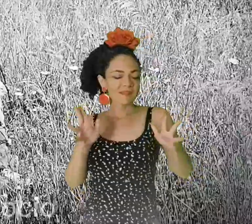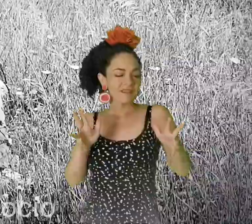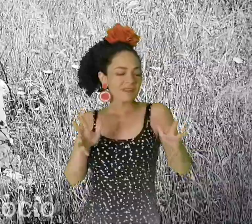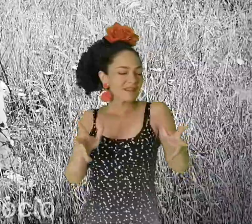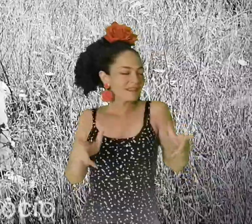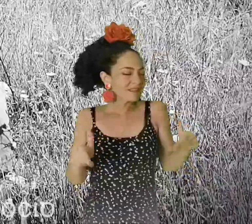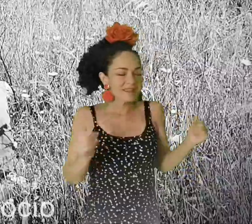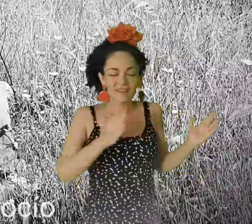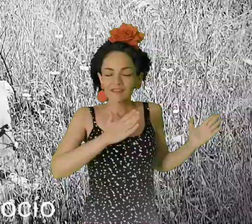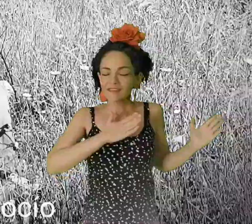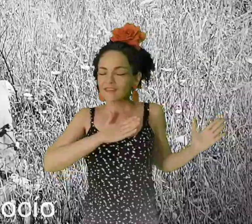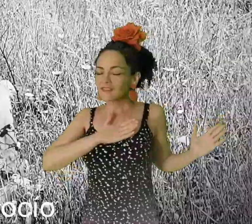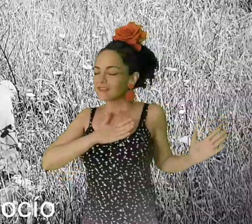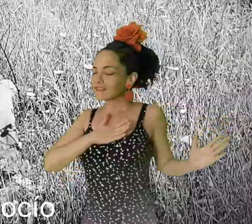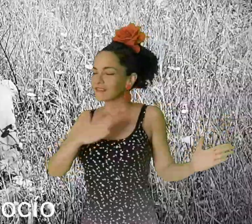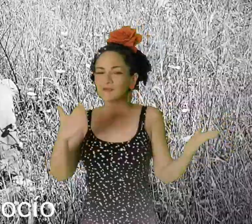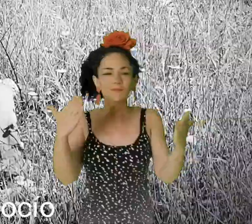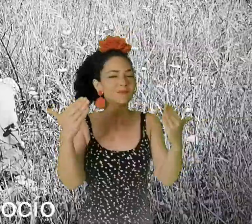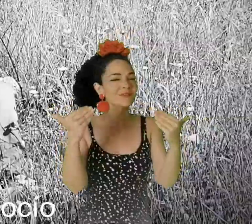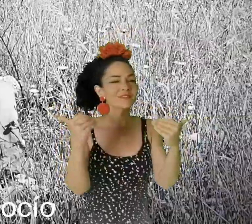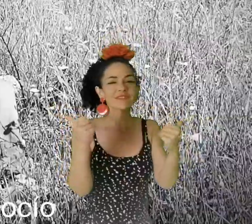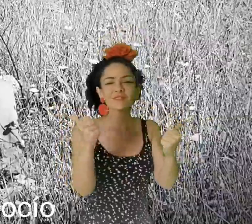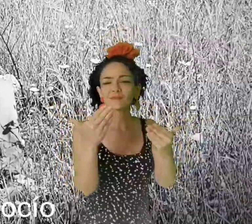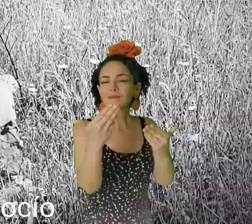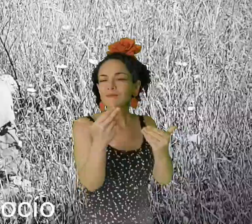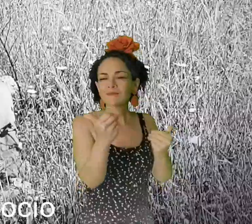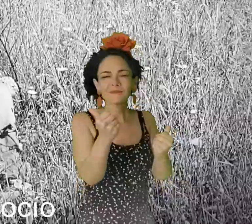carreta en el rocío.